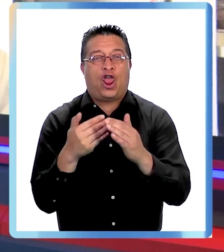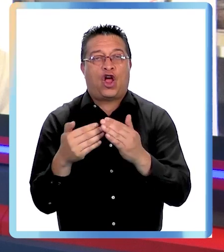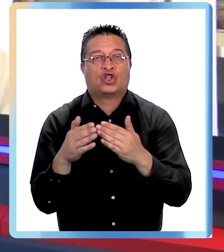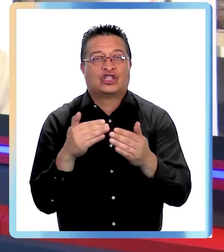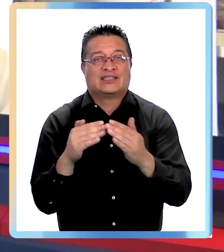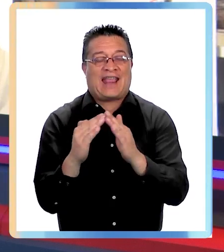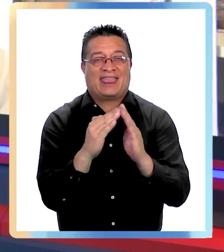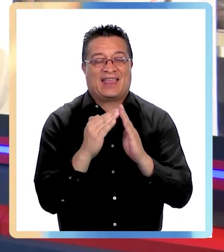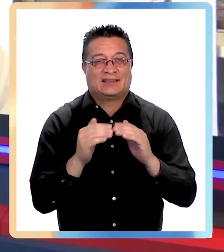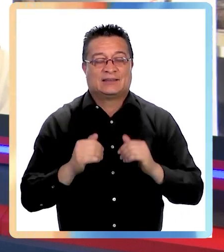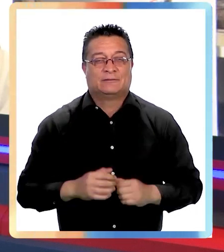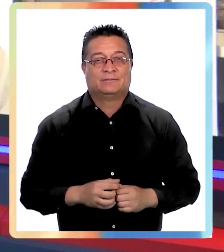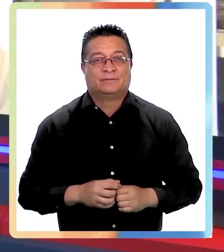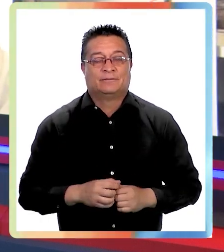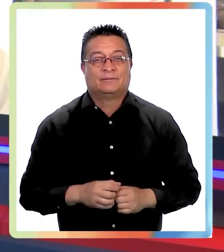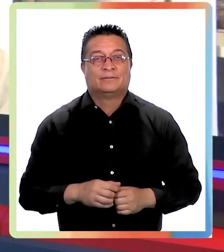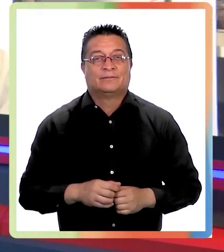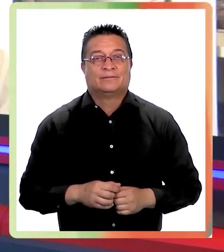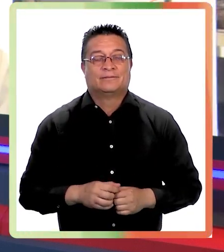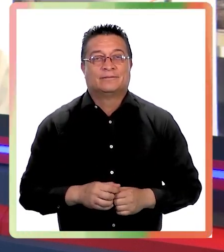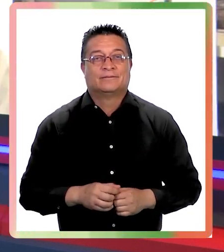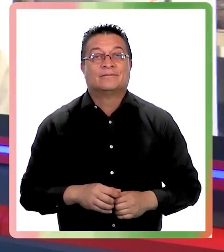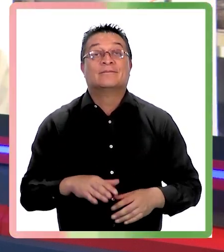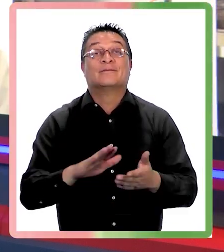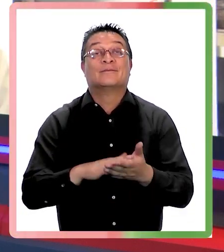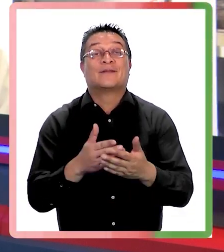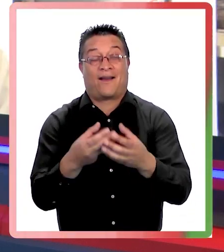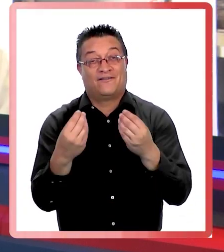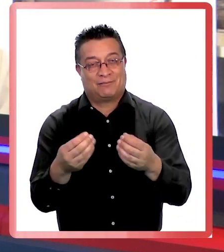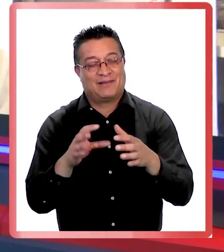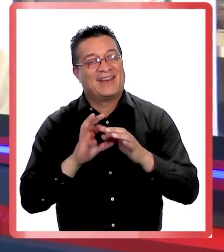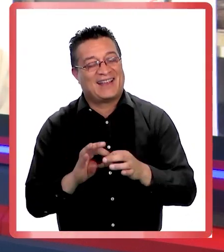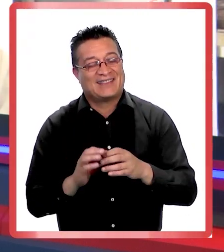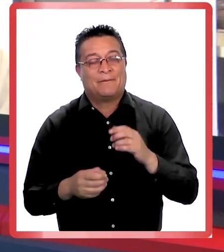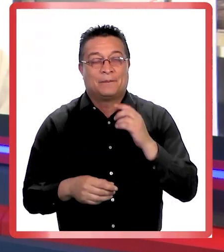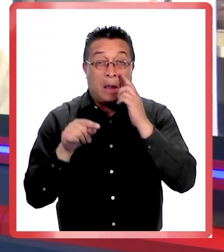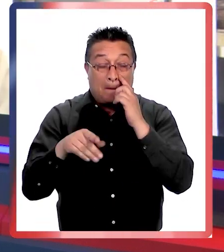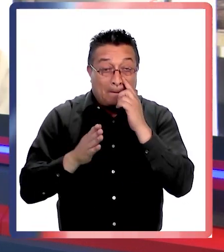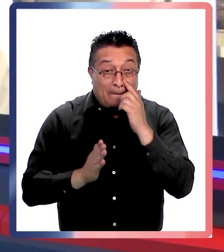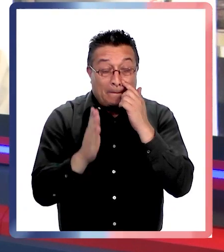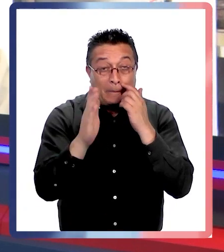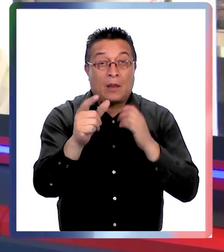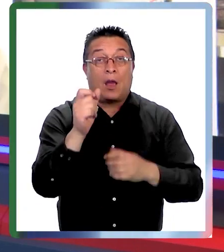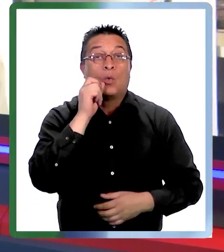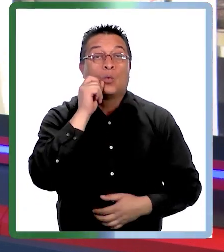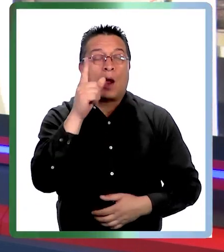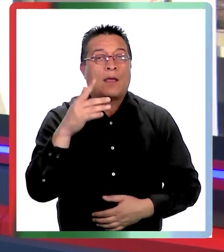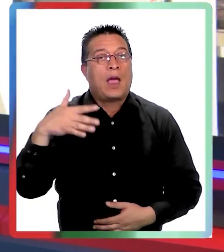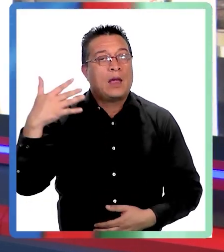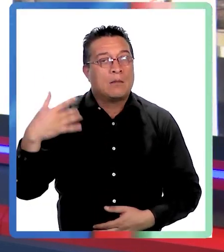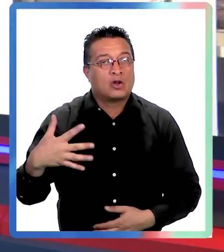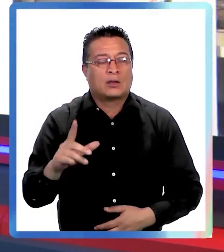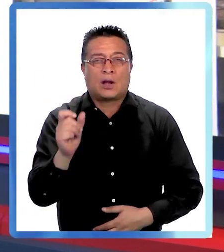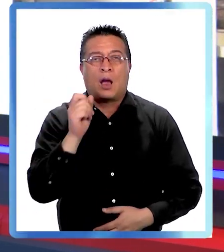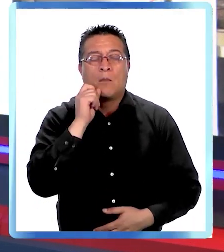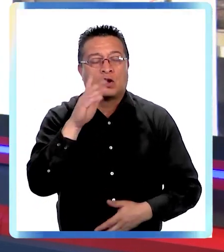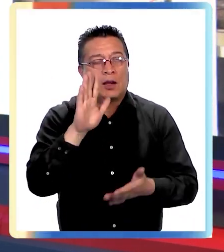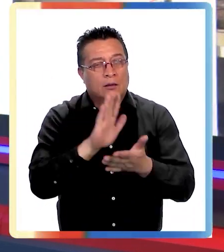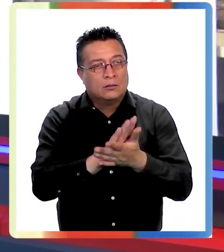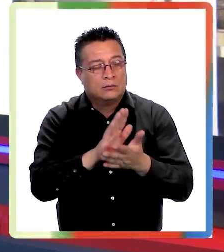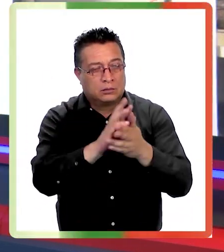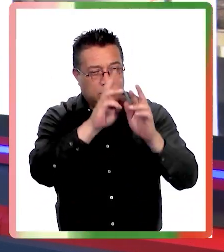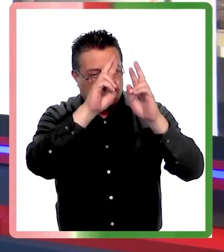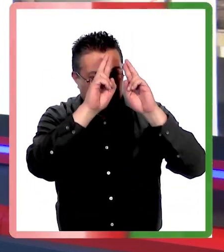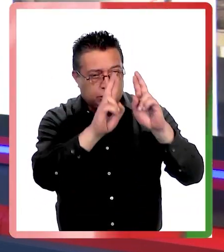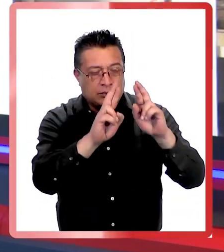Andes. ¿Cómo está, doctora? Hola, ¿bien y tú? Bien, muchas gracias. Bueno, para empezar, ¿cuál es la importancia, por qué se